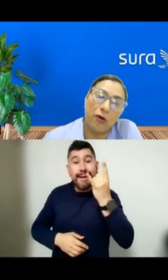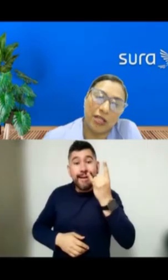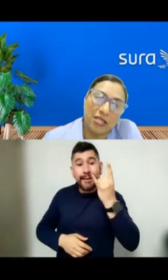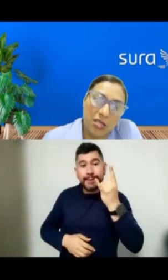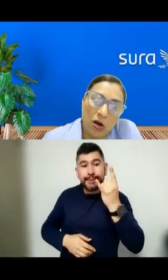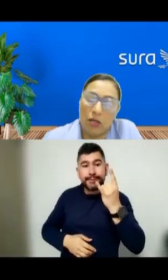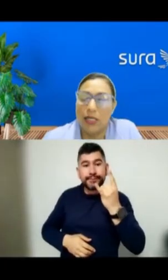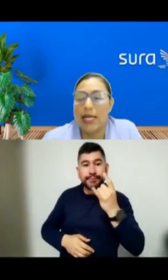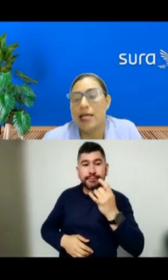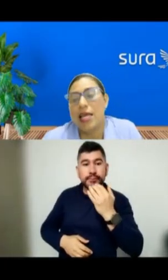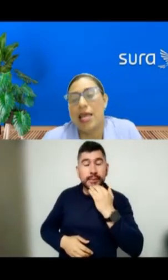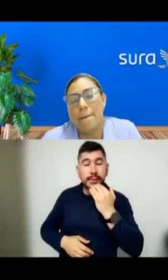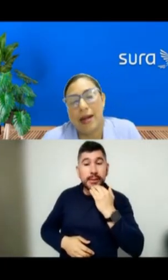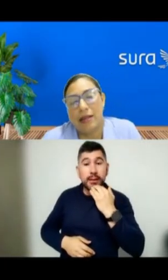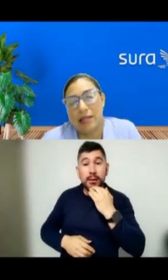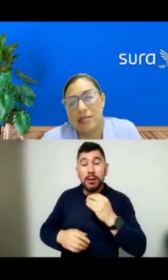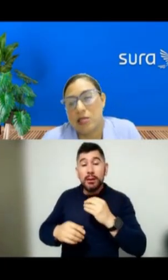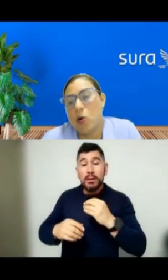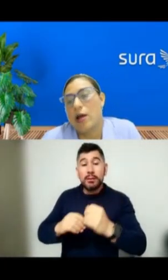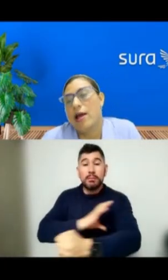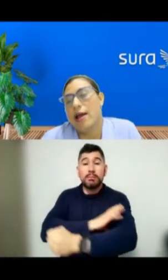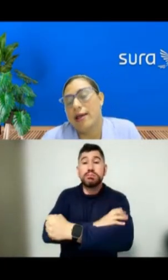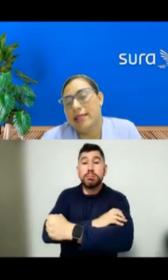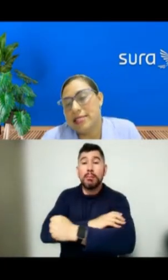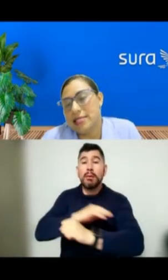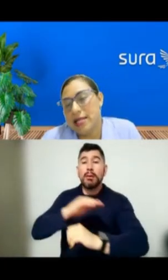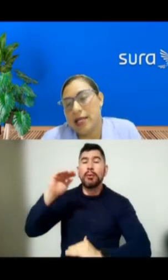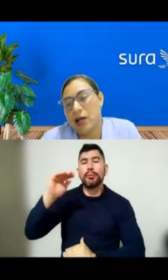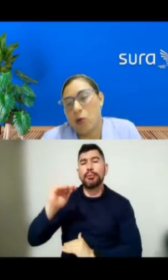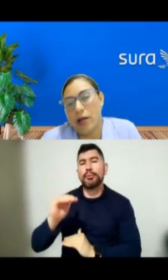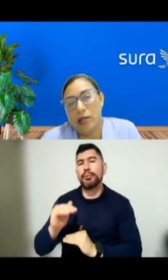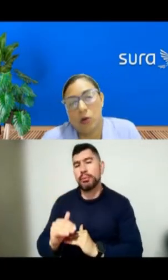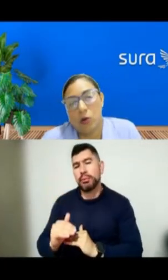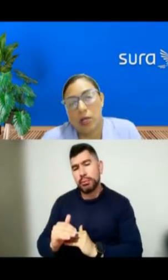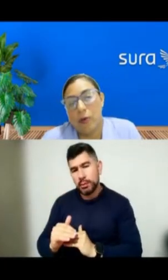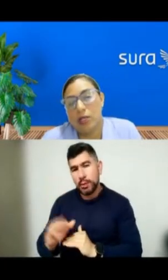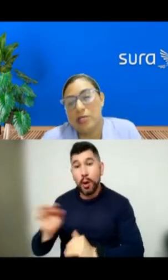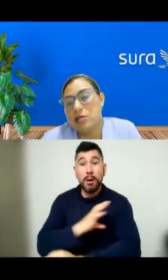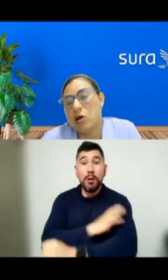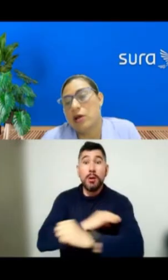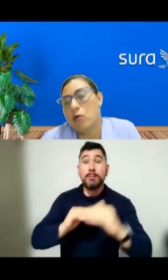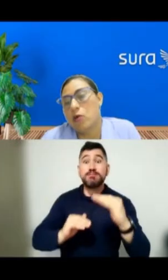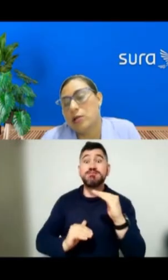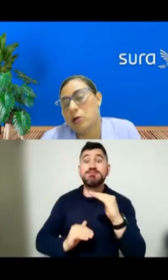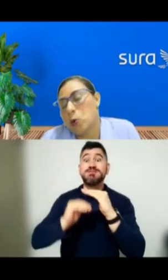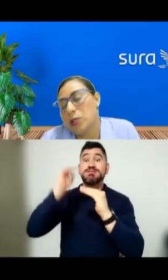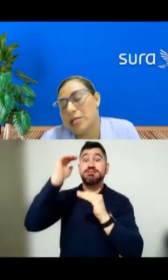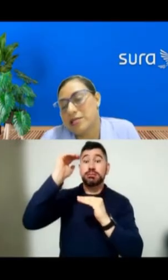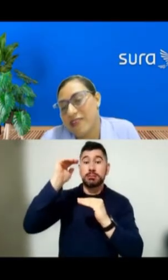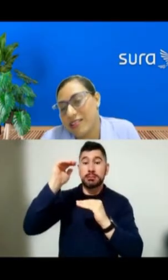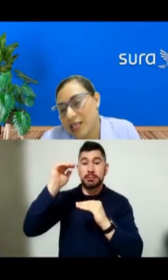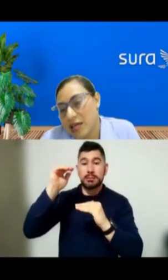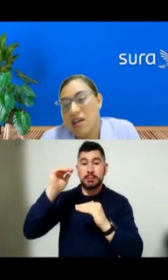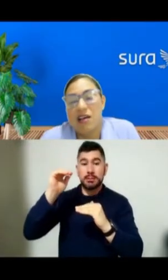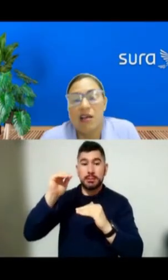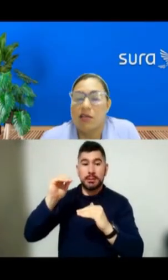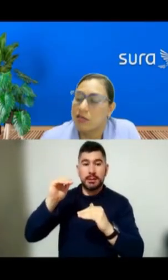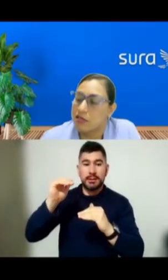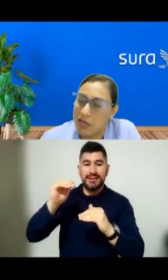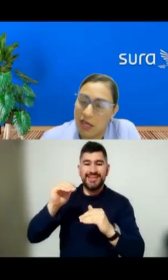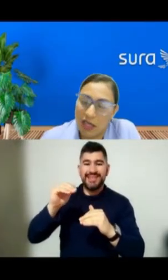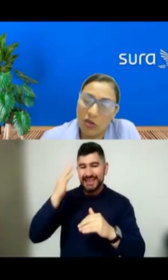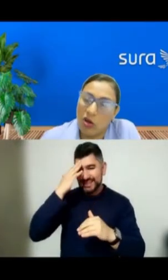notamos que hay hipotensión y hay hipertensión. Es decir, que encuentro hipotensión, que encuentro una cifra